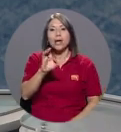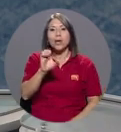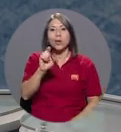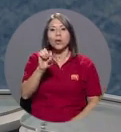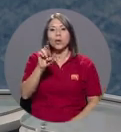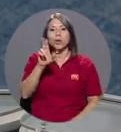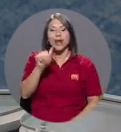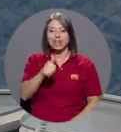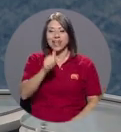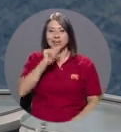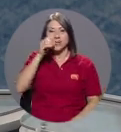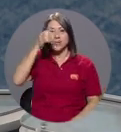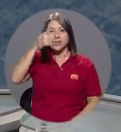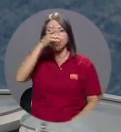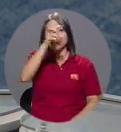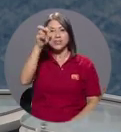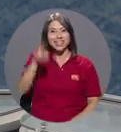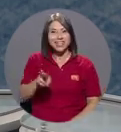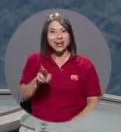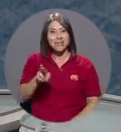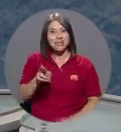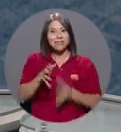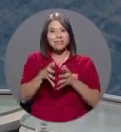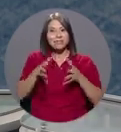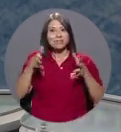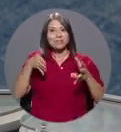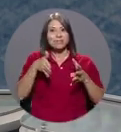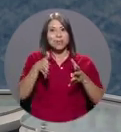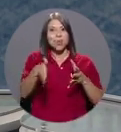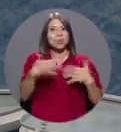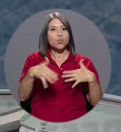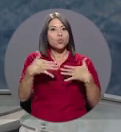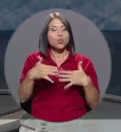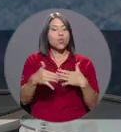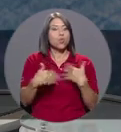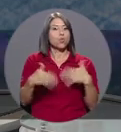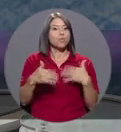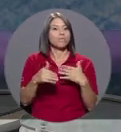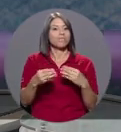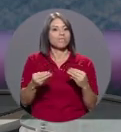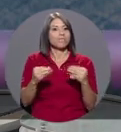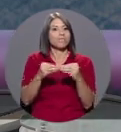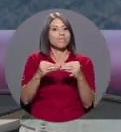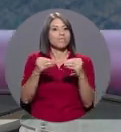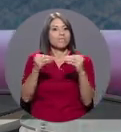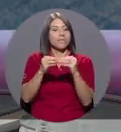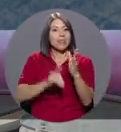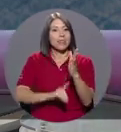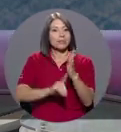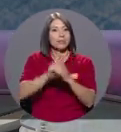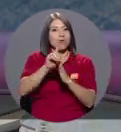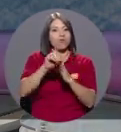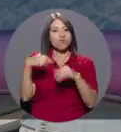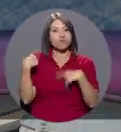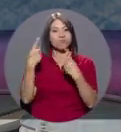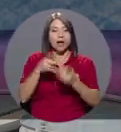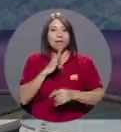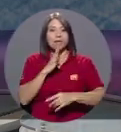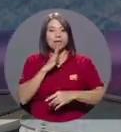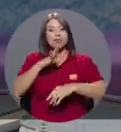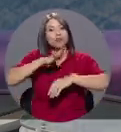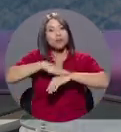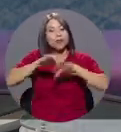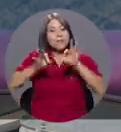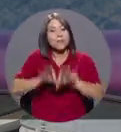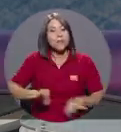una actividad con un gran potencial. A lo largo del programa hemos hablado pues todas las perspectivas de desarrollo que tiene y la